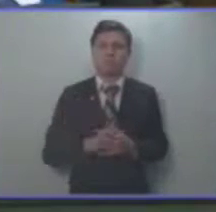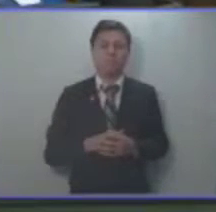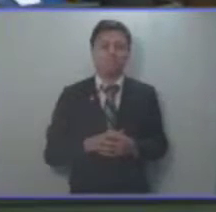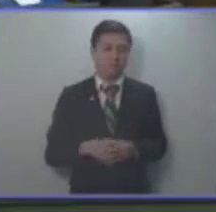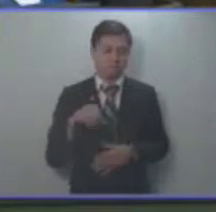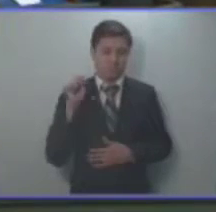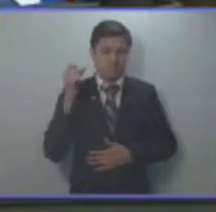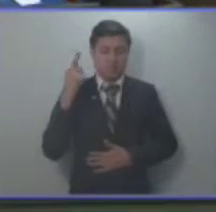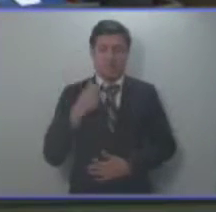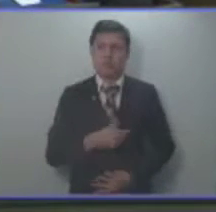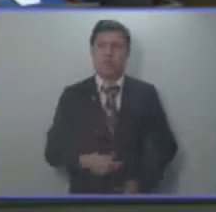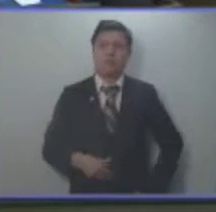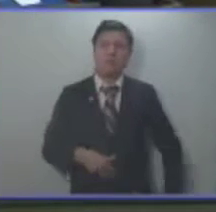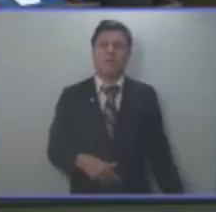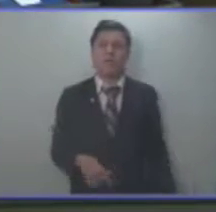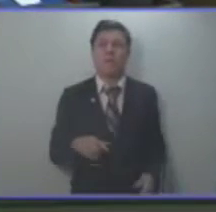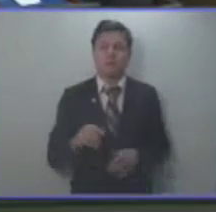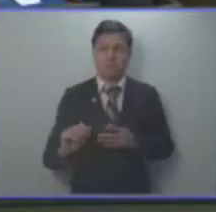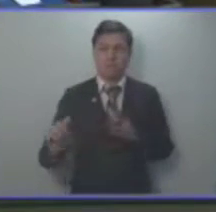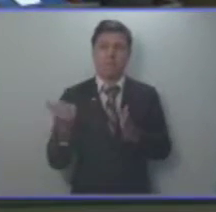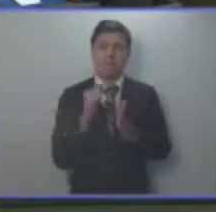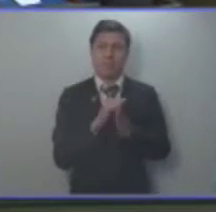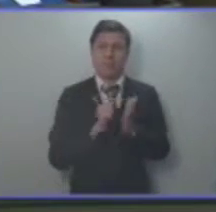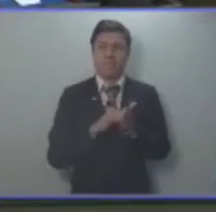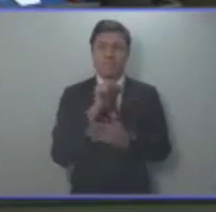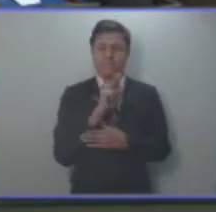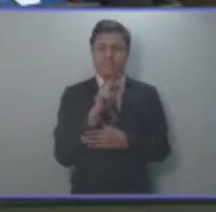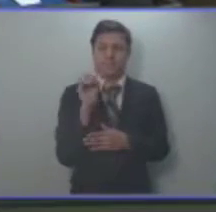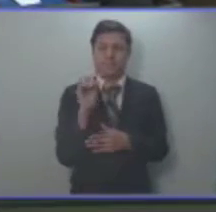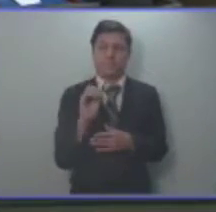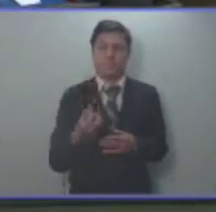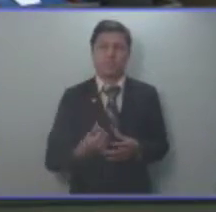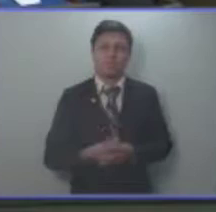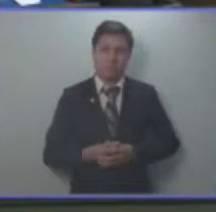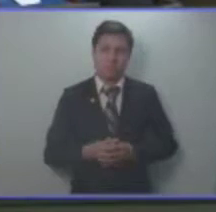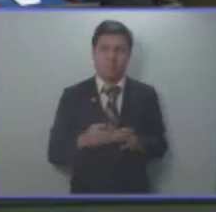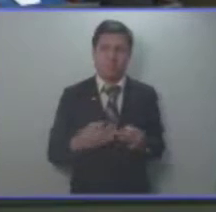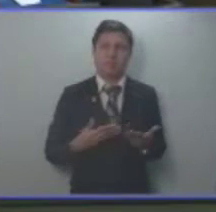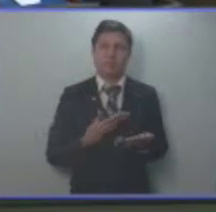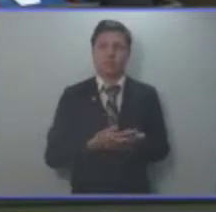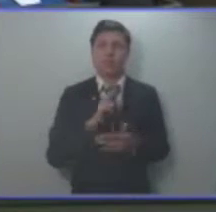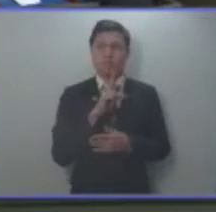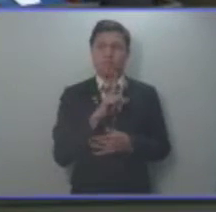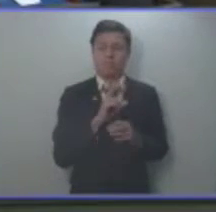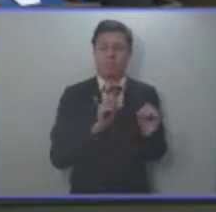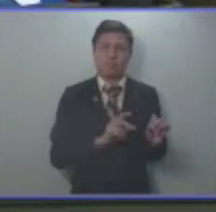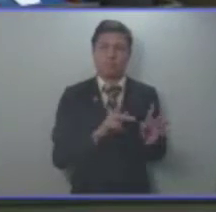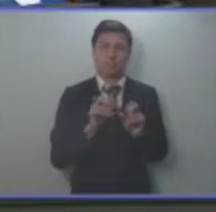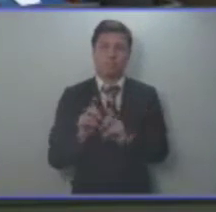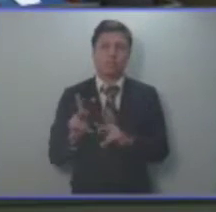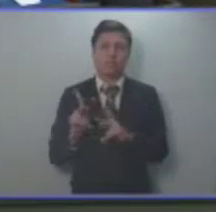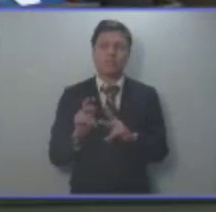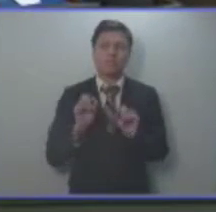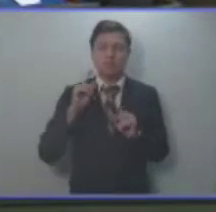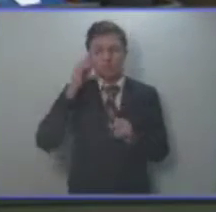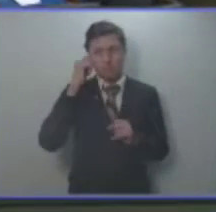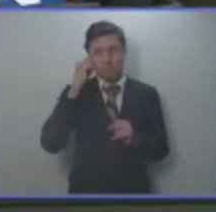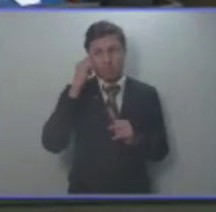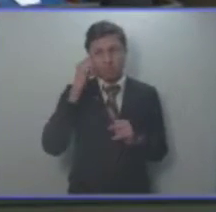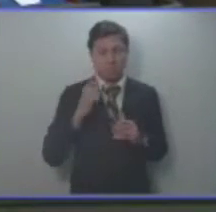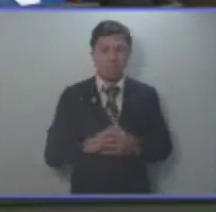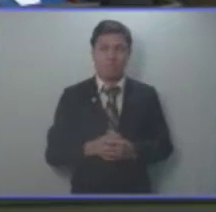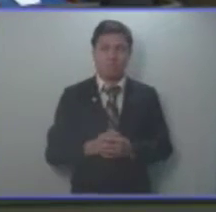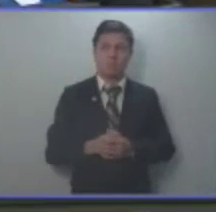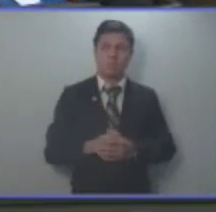si en relación al artículo 20 se plantean dos posibilidades para su análisis